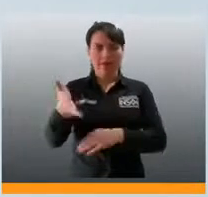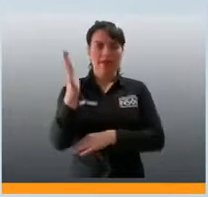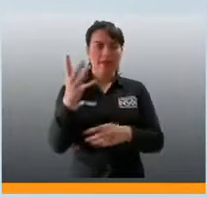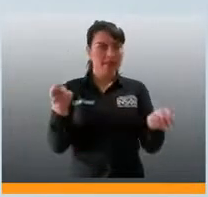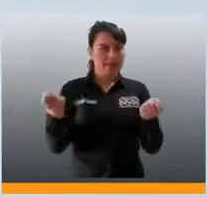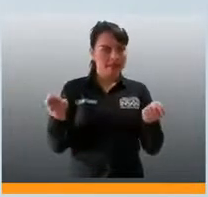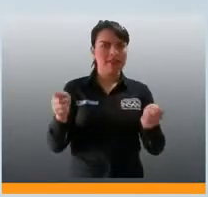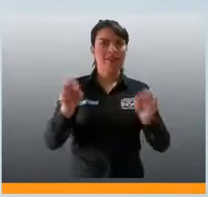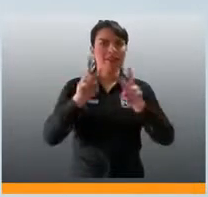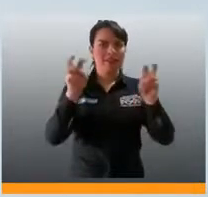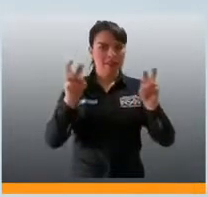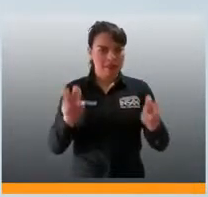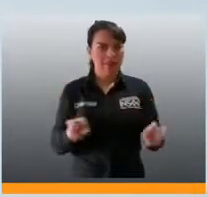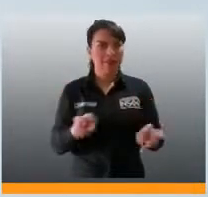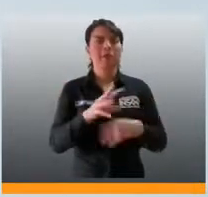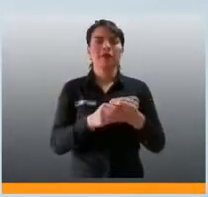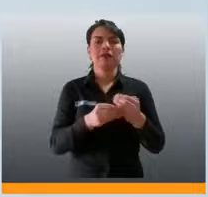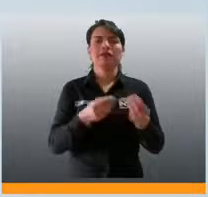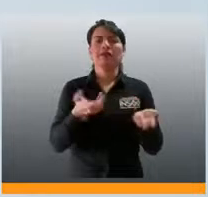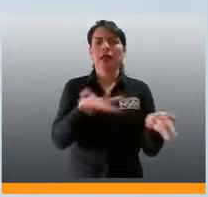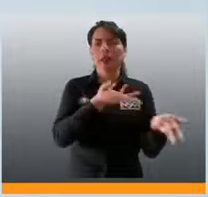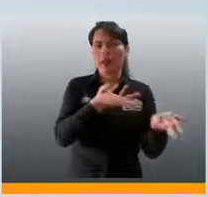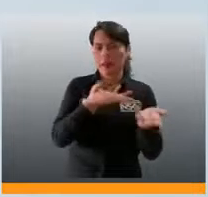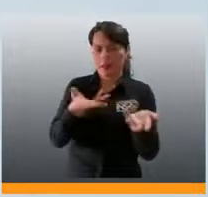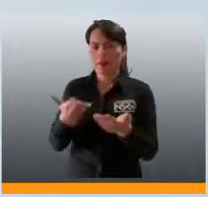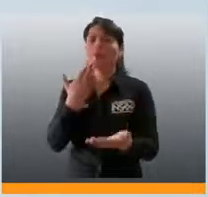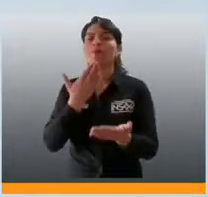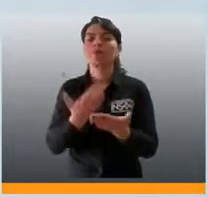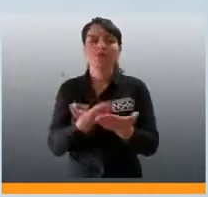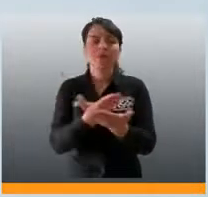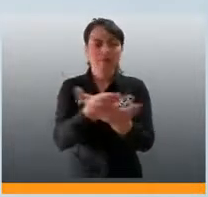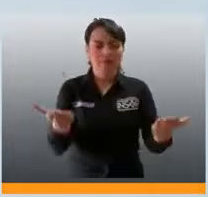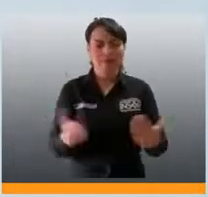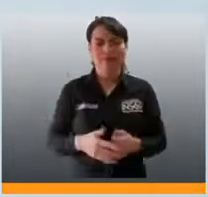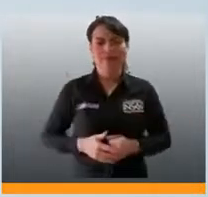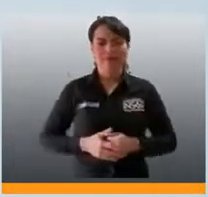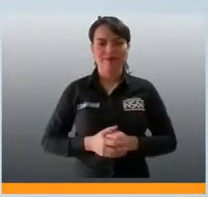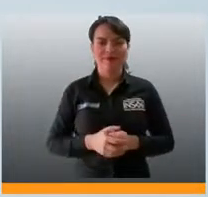introduzca el tema y converse con nuestros rectores invitados. Muchas gracias a todos.